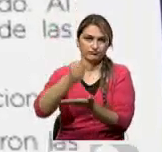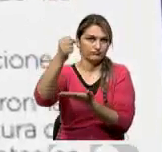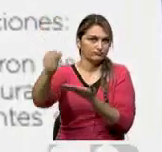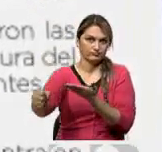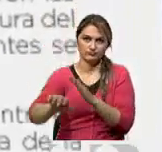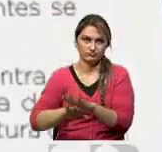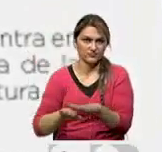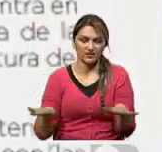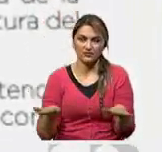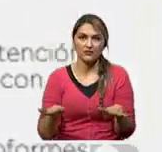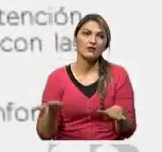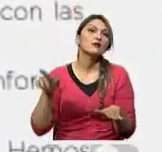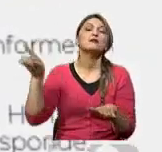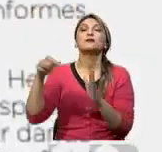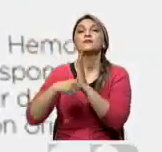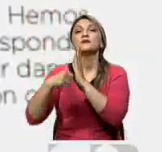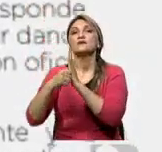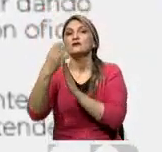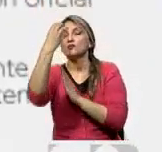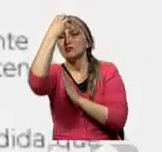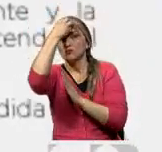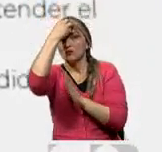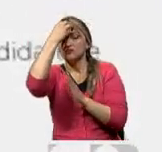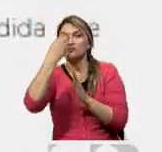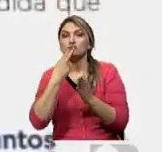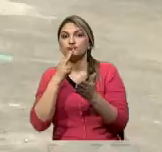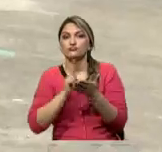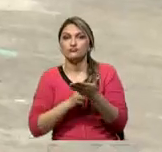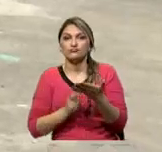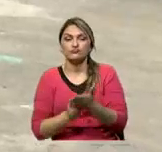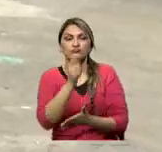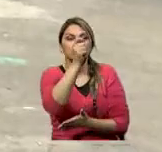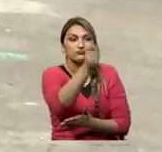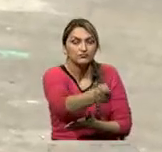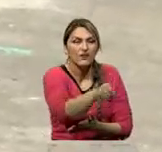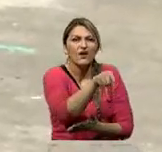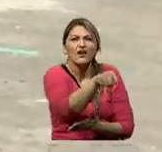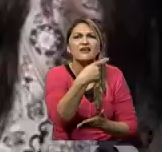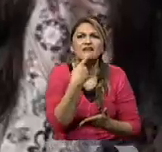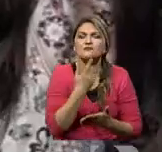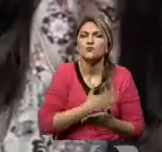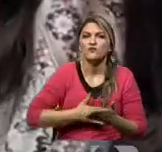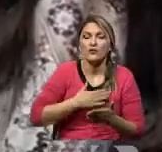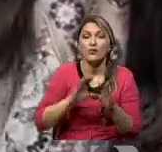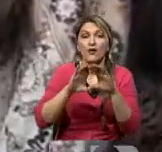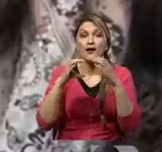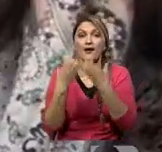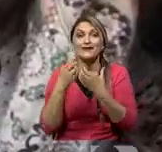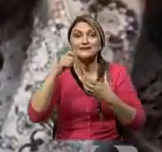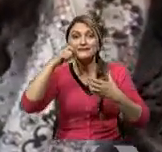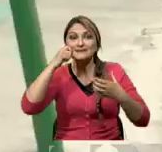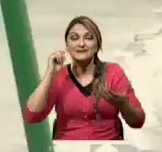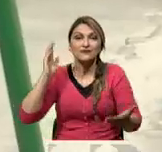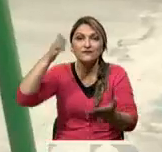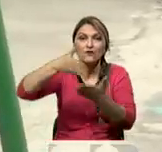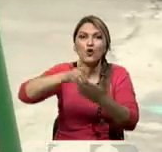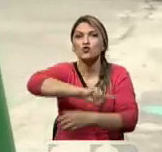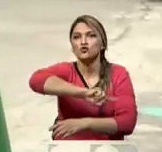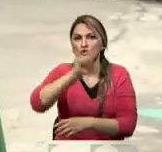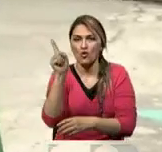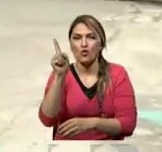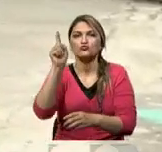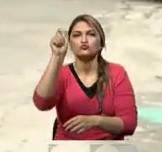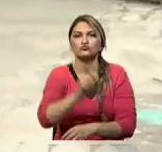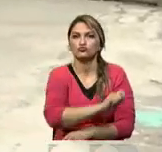comunicado en el que dio a conocer que las clases presenciales en ese plantel se mantendrán suspendidas y se retomará la virtualidad hasta contar